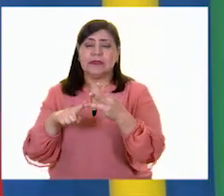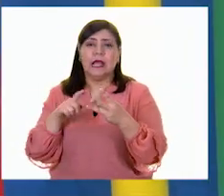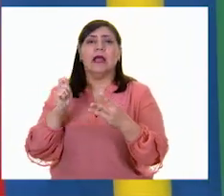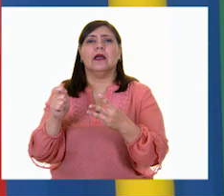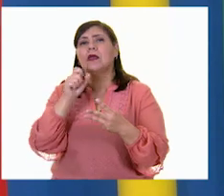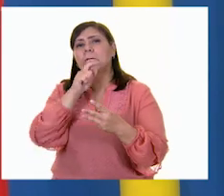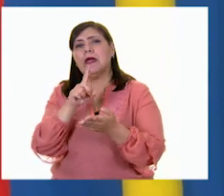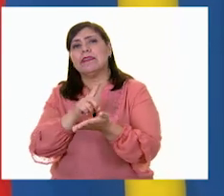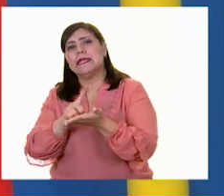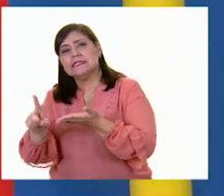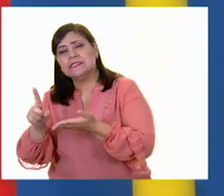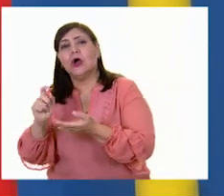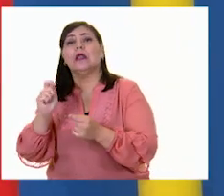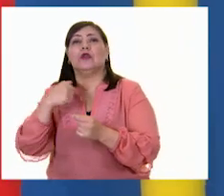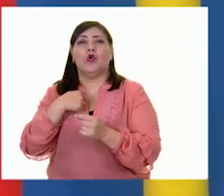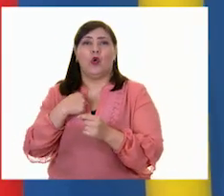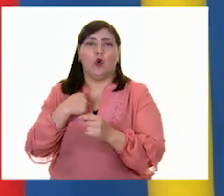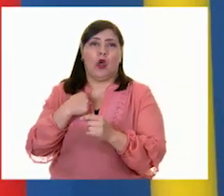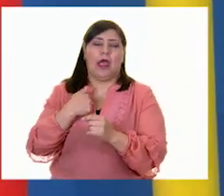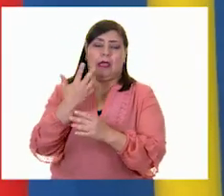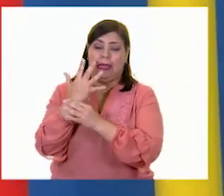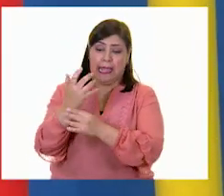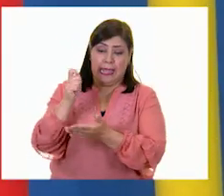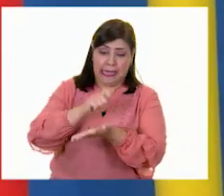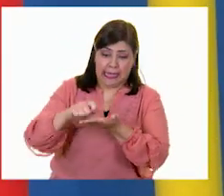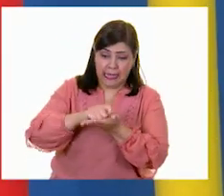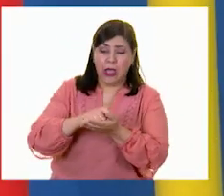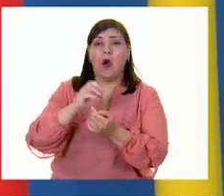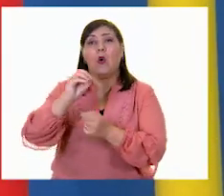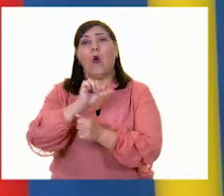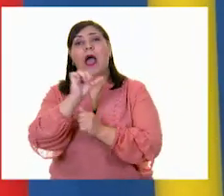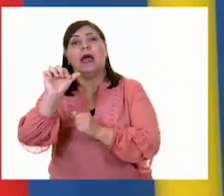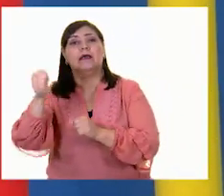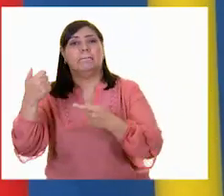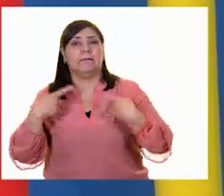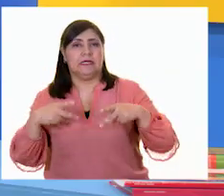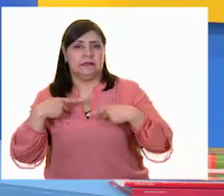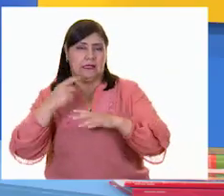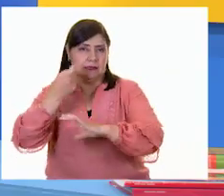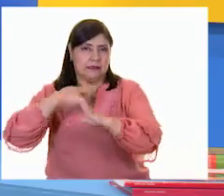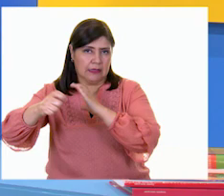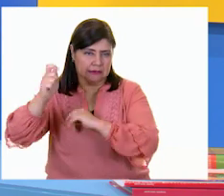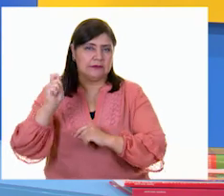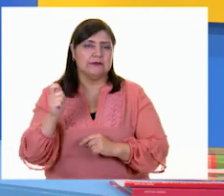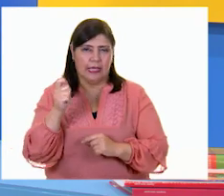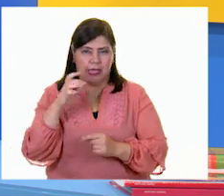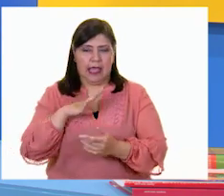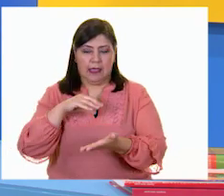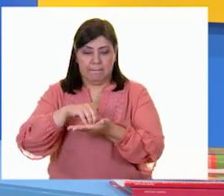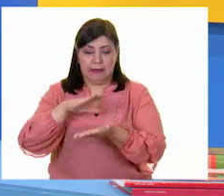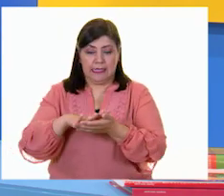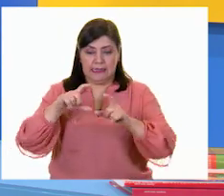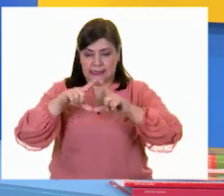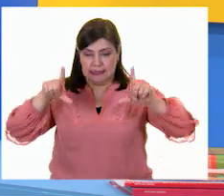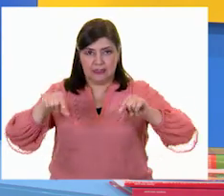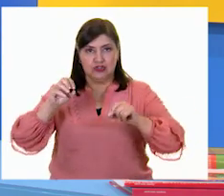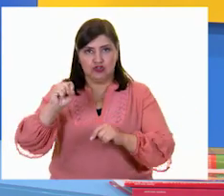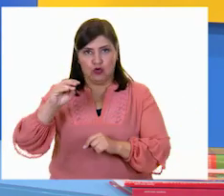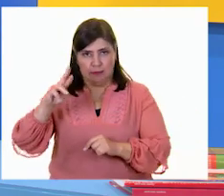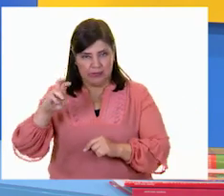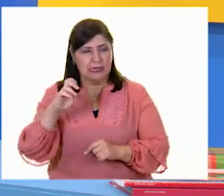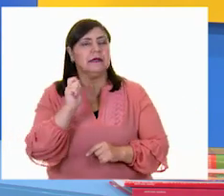del destinatario y del remitente que deben incluirse en los sobres. Muchas gracias, María. Como siempre, se trató de